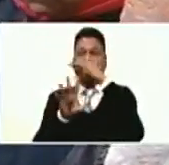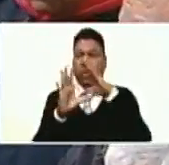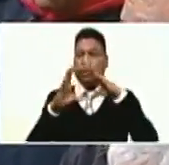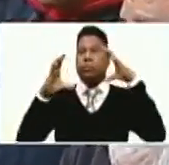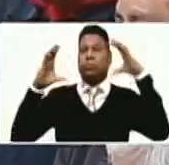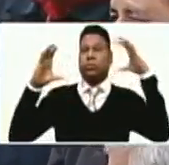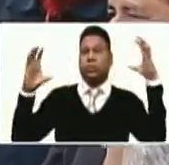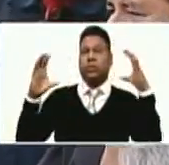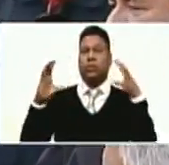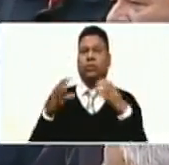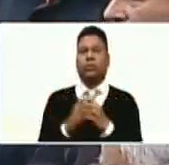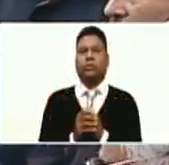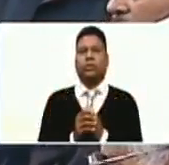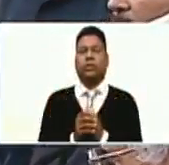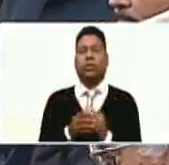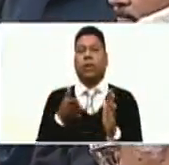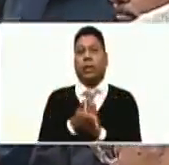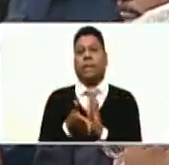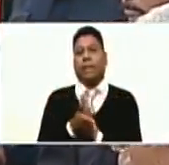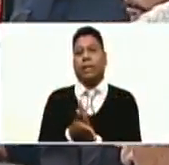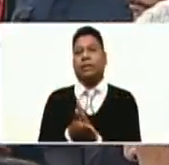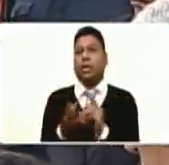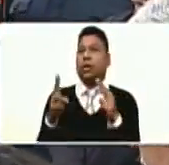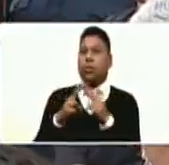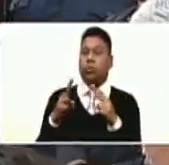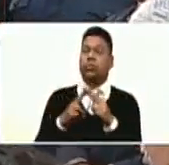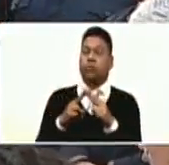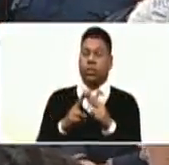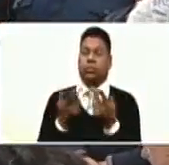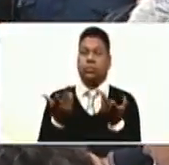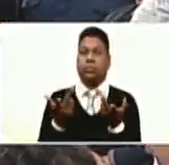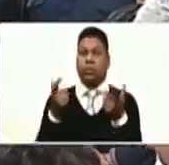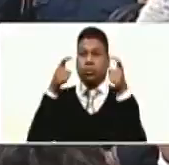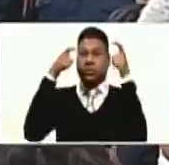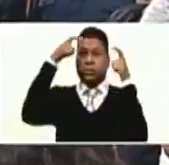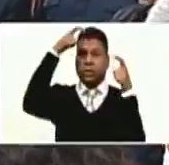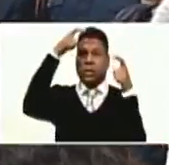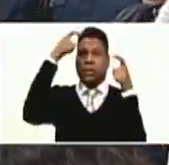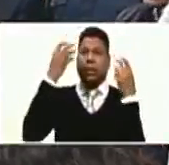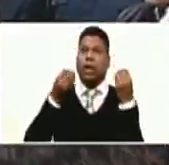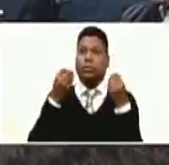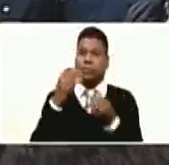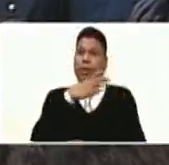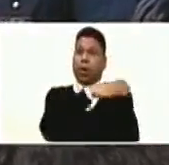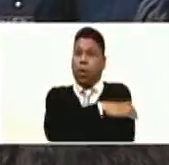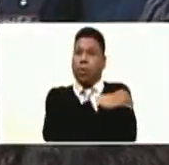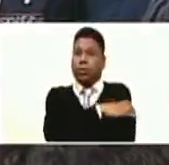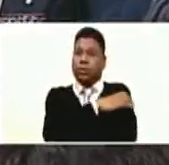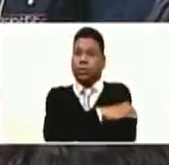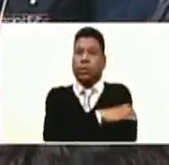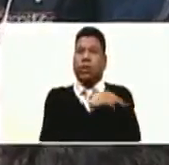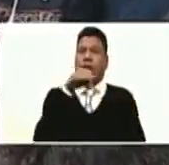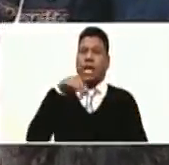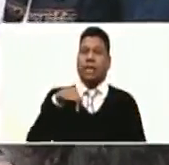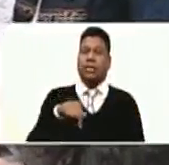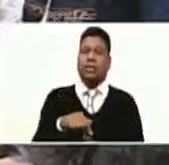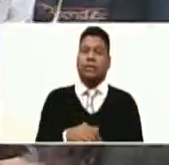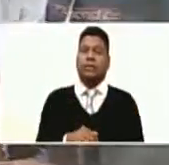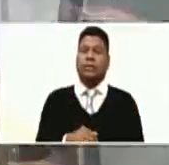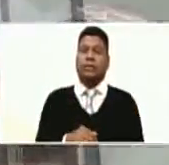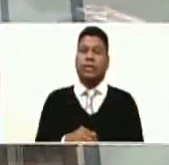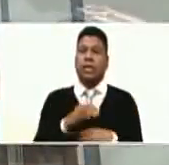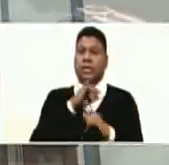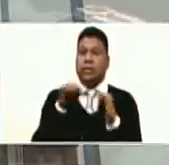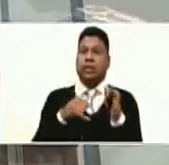la visión de lo que pudiera acontecer, conociendo él cómo actúa la contrarrevolución a nivel nacional e